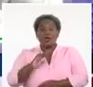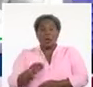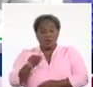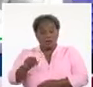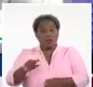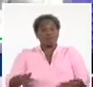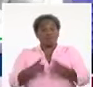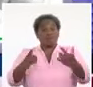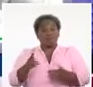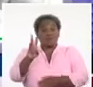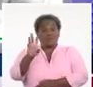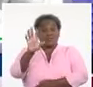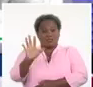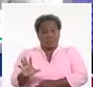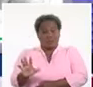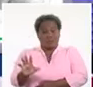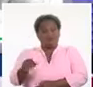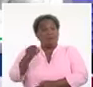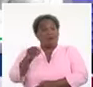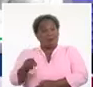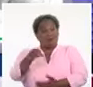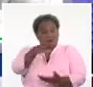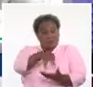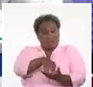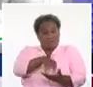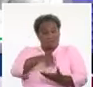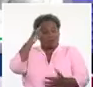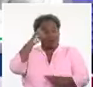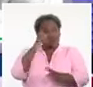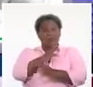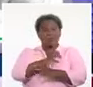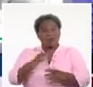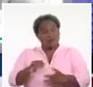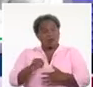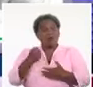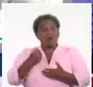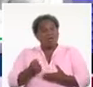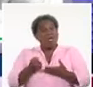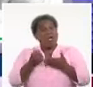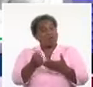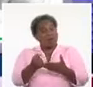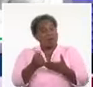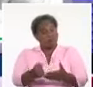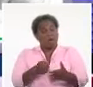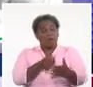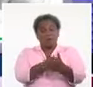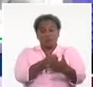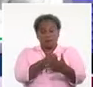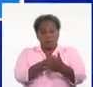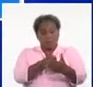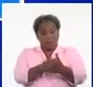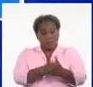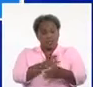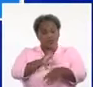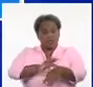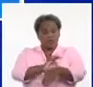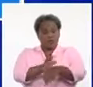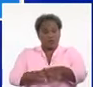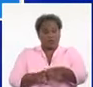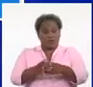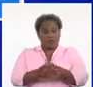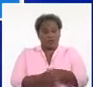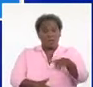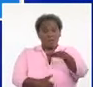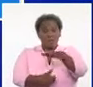el orgullo de ser una de las instituciones científicas con más aportes en el enfrentamiento a la COVID-19. El presidente cubano